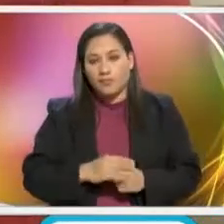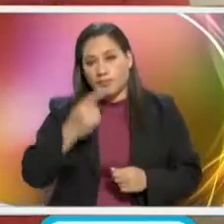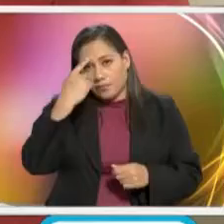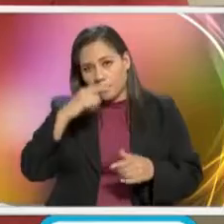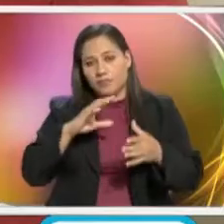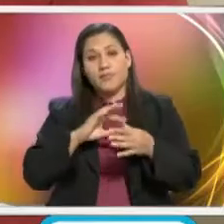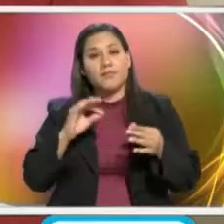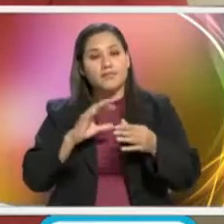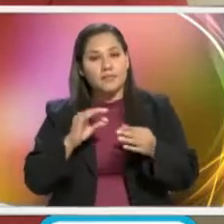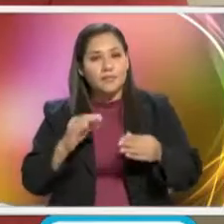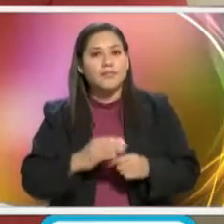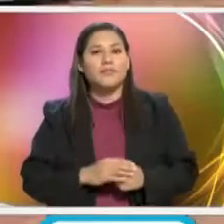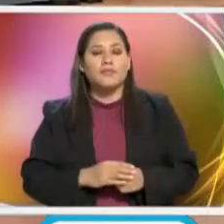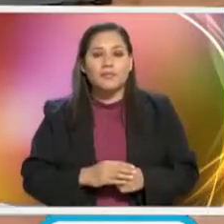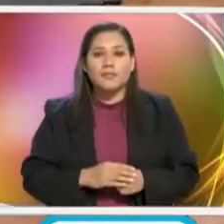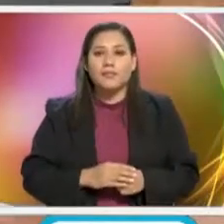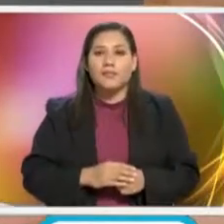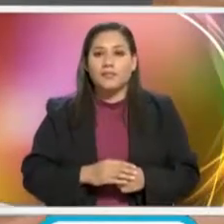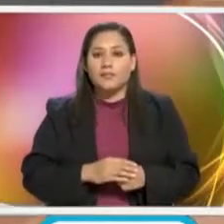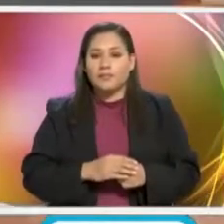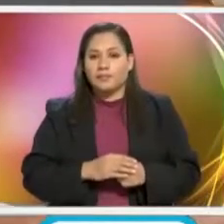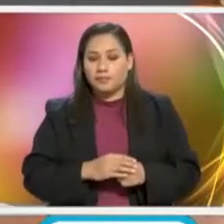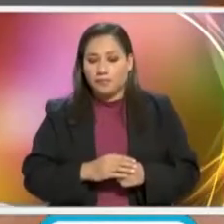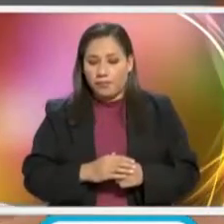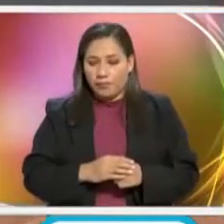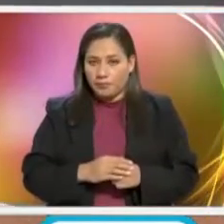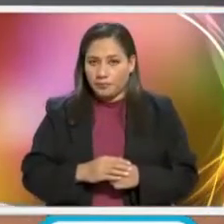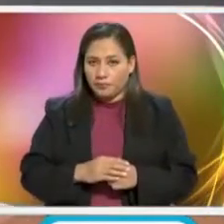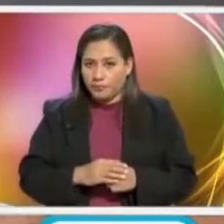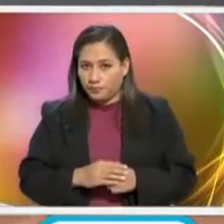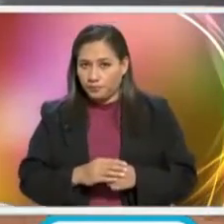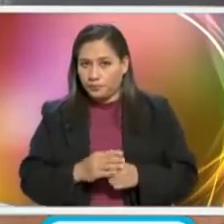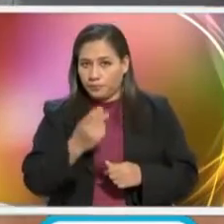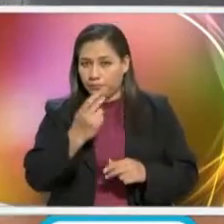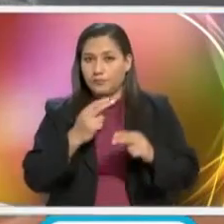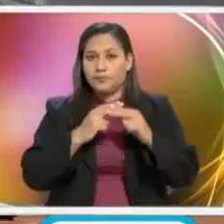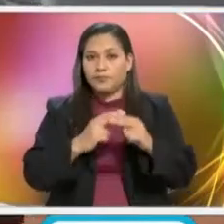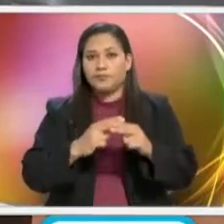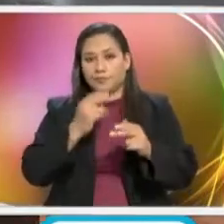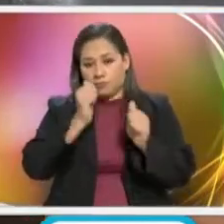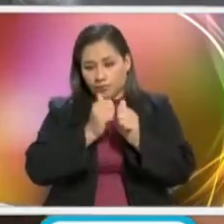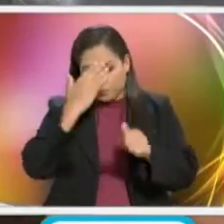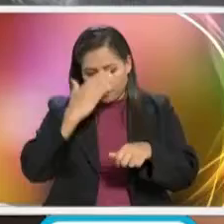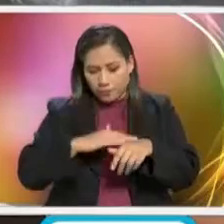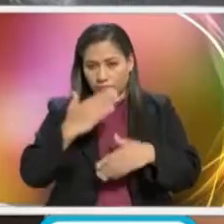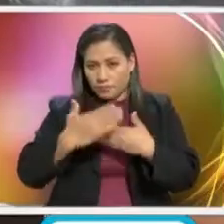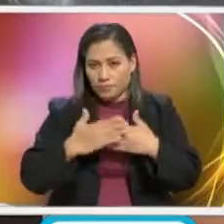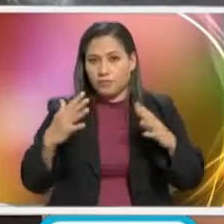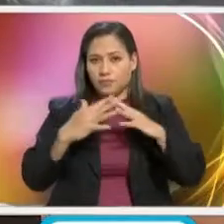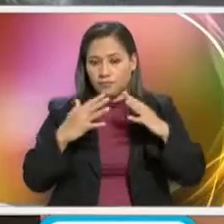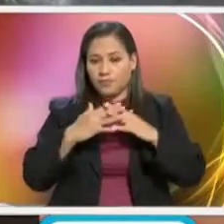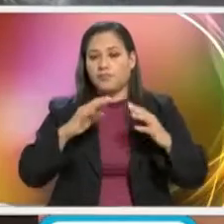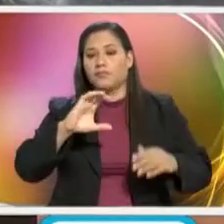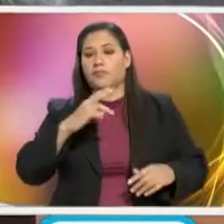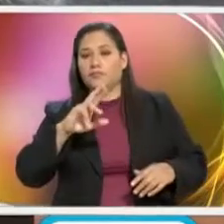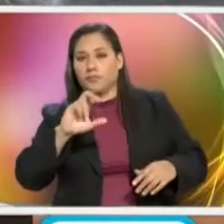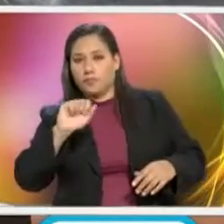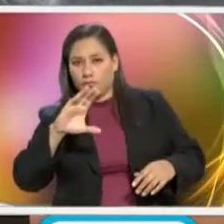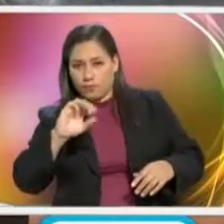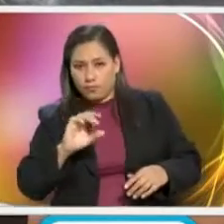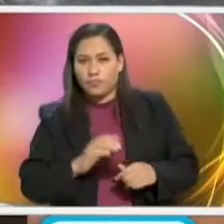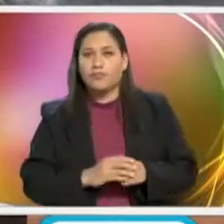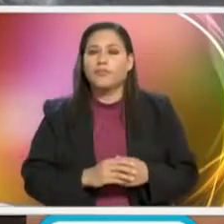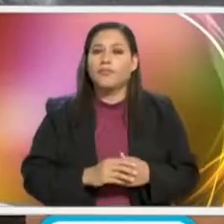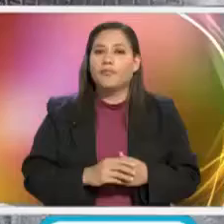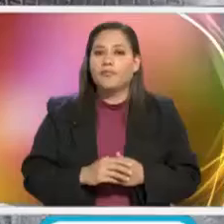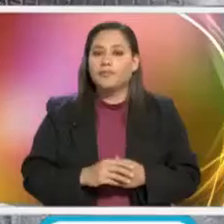hablarnos pues de este aniversario que se conmemora próximamente de la batalla de Churubusco.